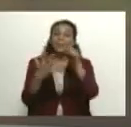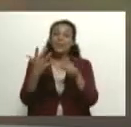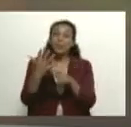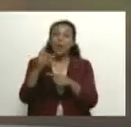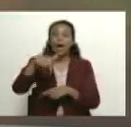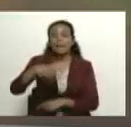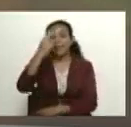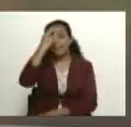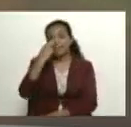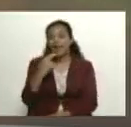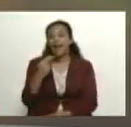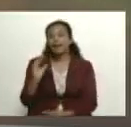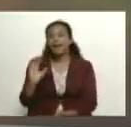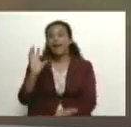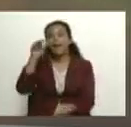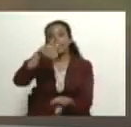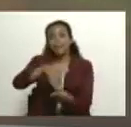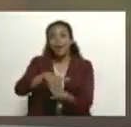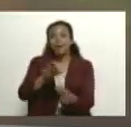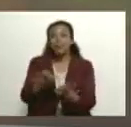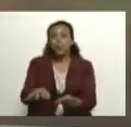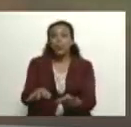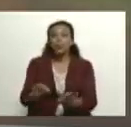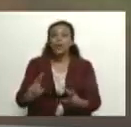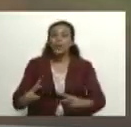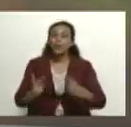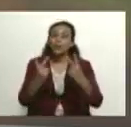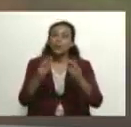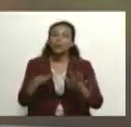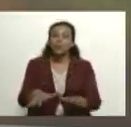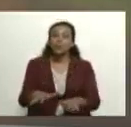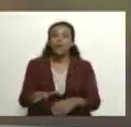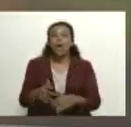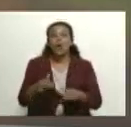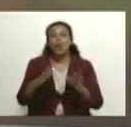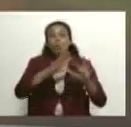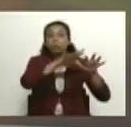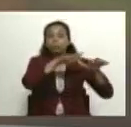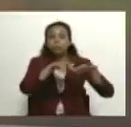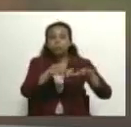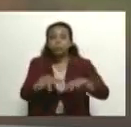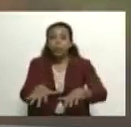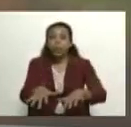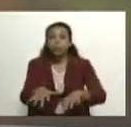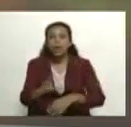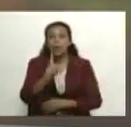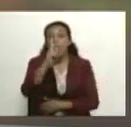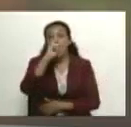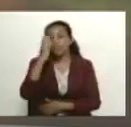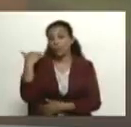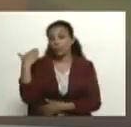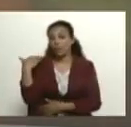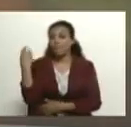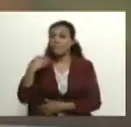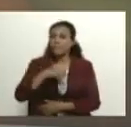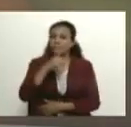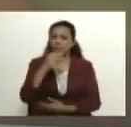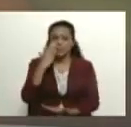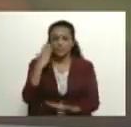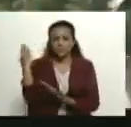Tejerías, Estado Aragua, como símbolo de su renacimiento luego del deslave de hace un año. Vamos a ver más detalles.